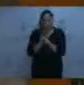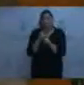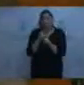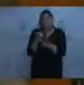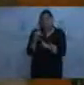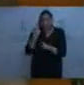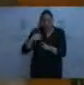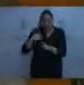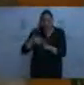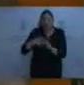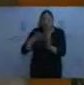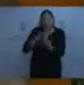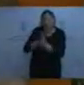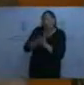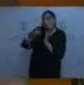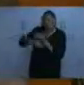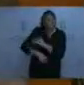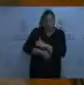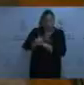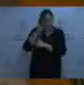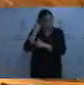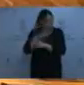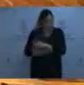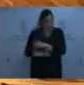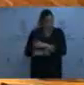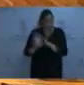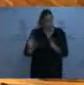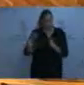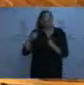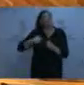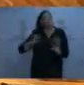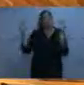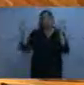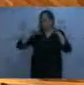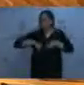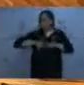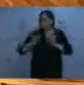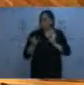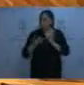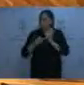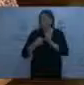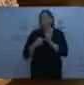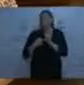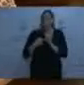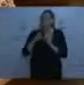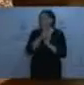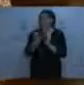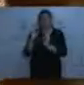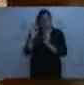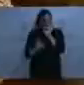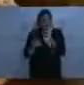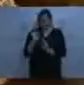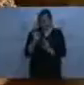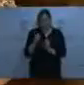ahorrar desarrollarlos más. Estoy completamente de acuerdo, prácticamente de acuerdo al 100% con